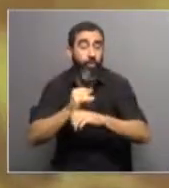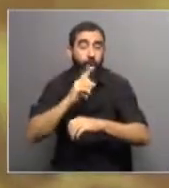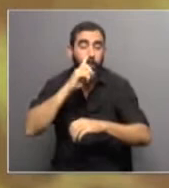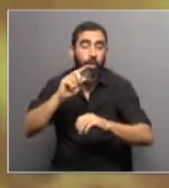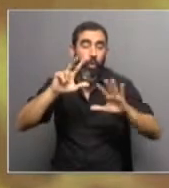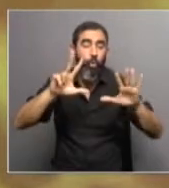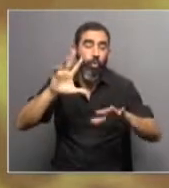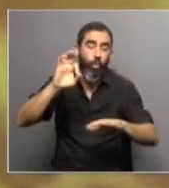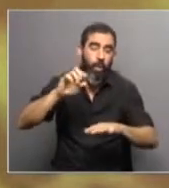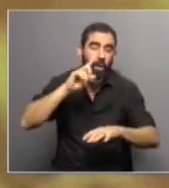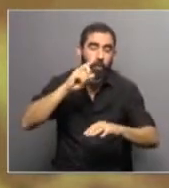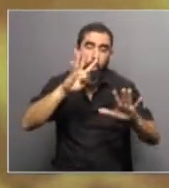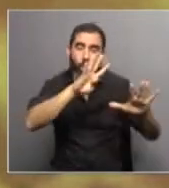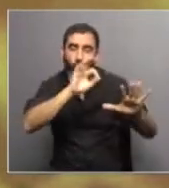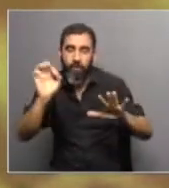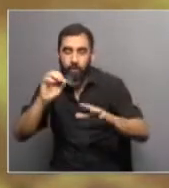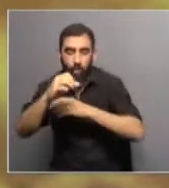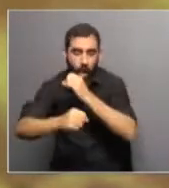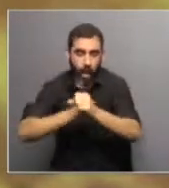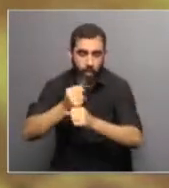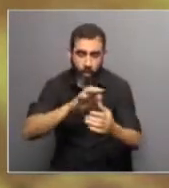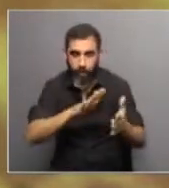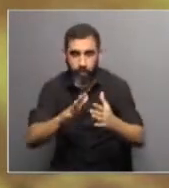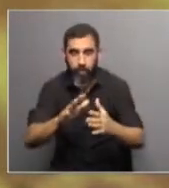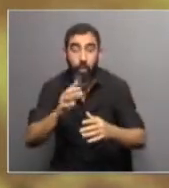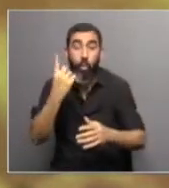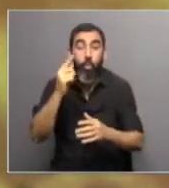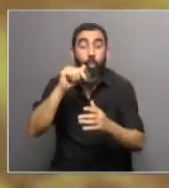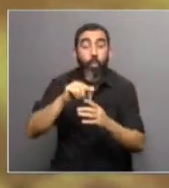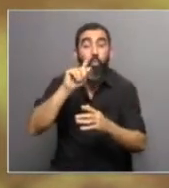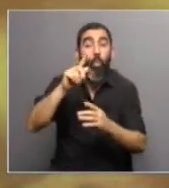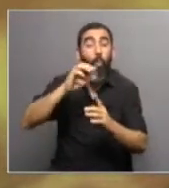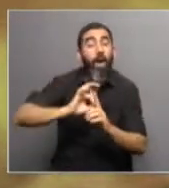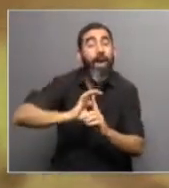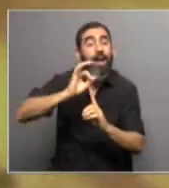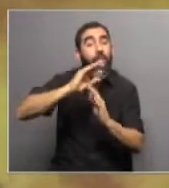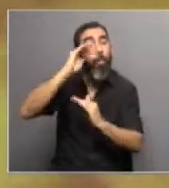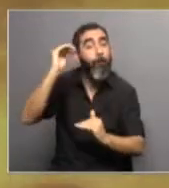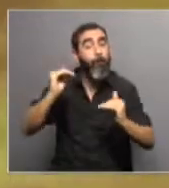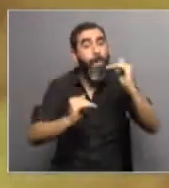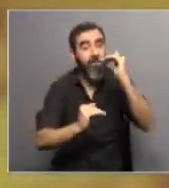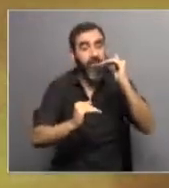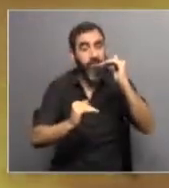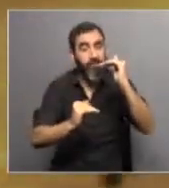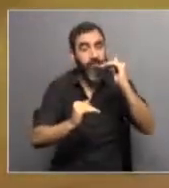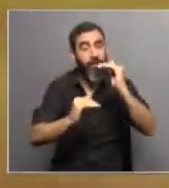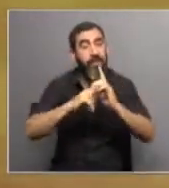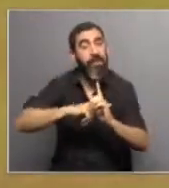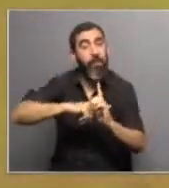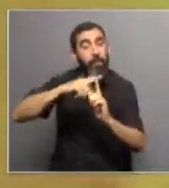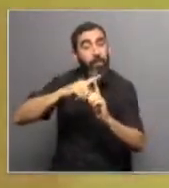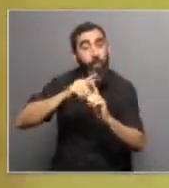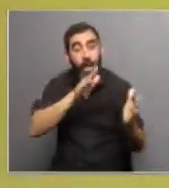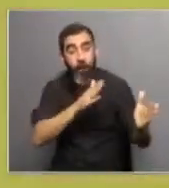1850, 1900, estamos 1.1 grados por encima, ¿sí?, de la temperatura en aquella